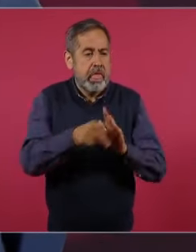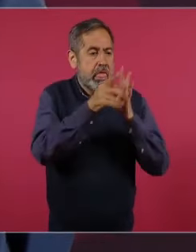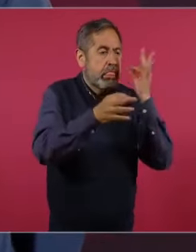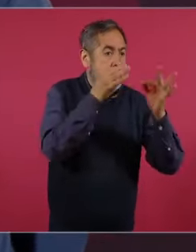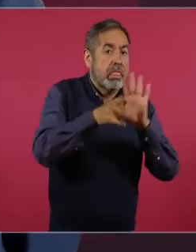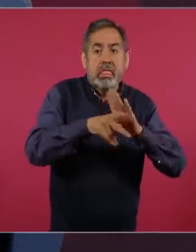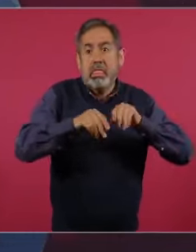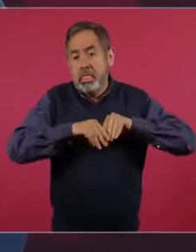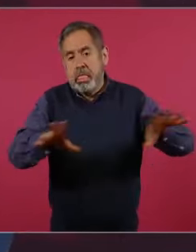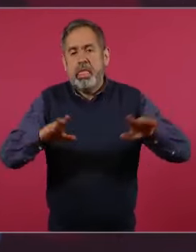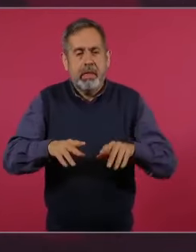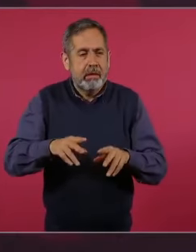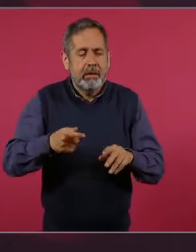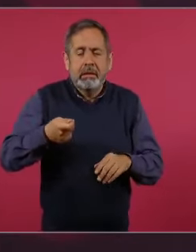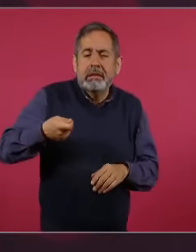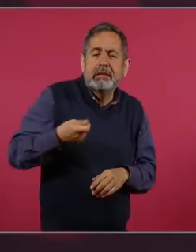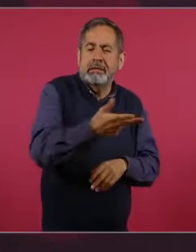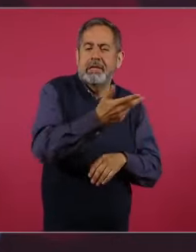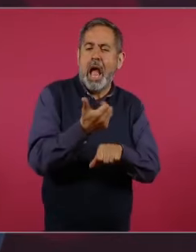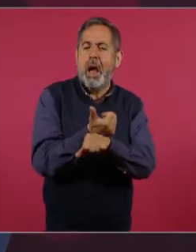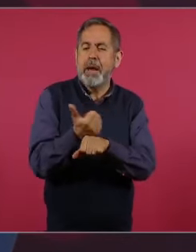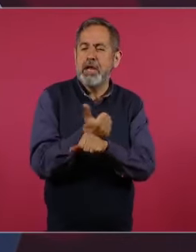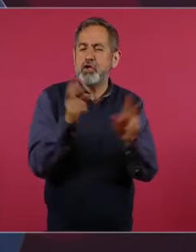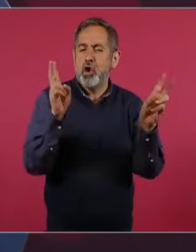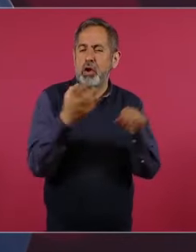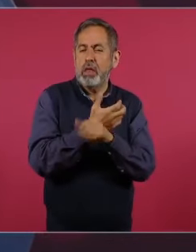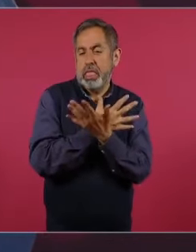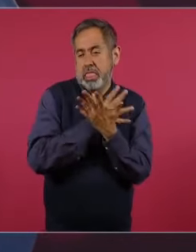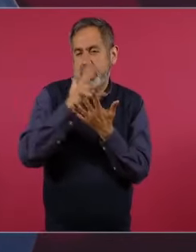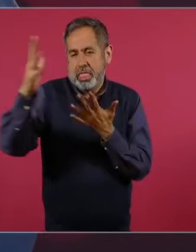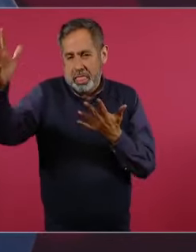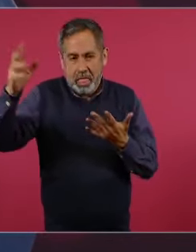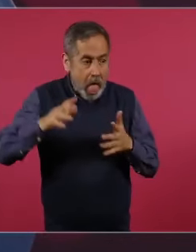periodismo amarillista, sensacionalista.